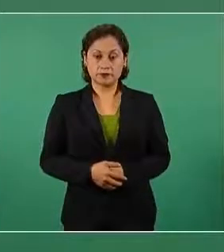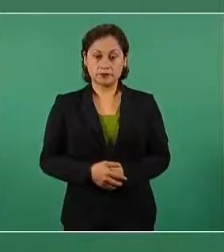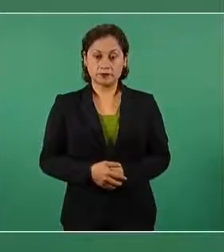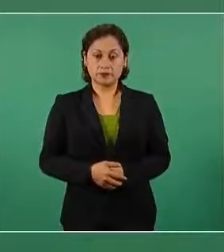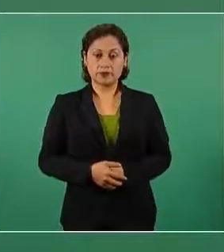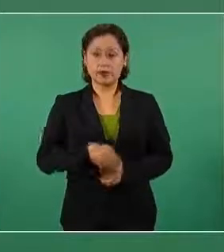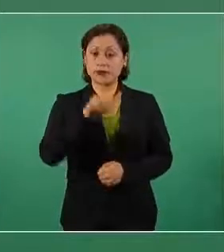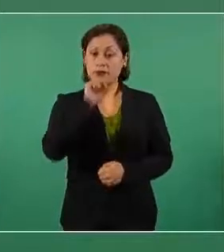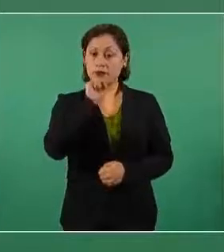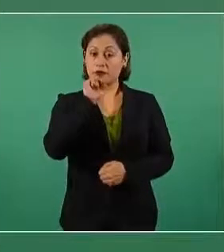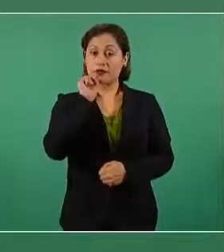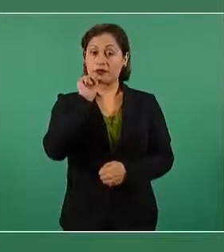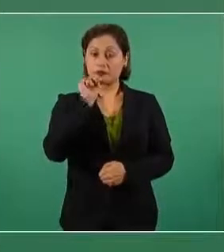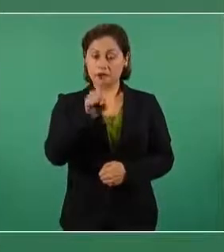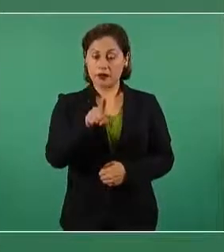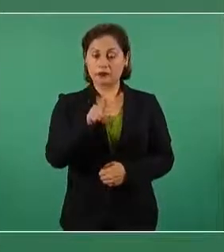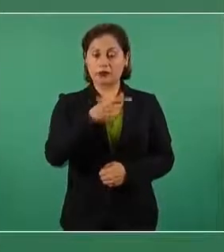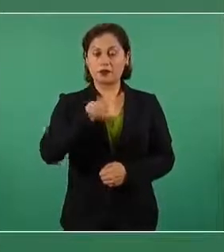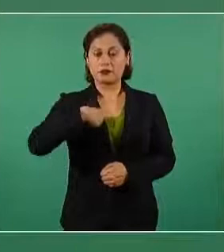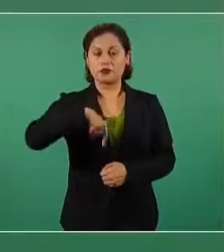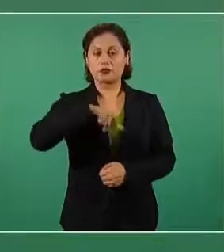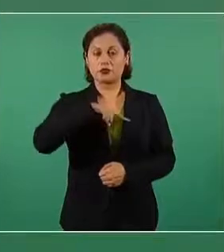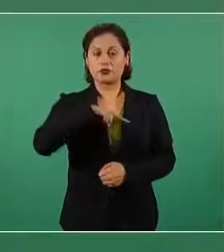contempla presupuesto